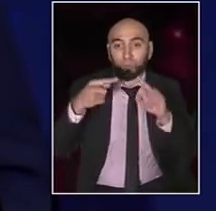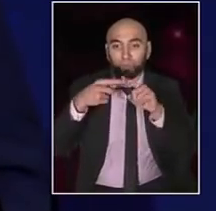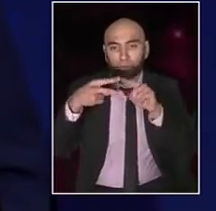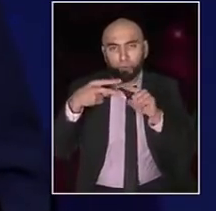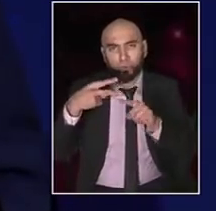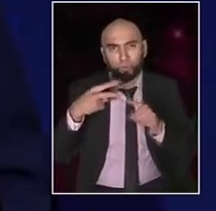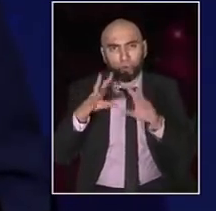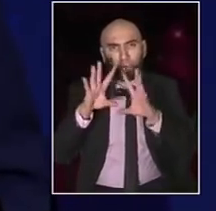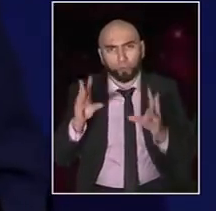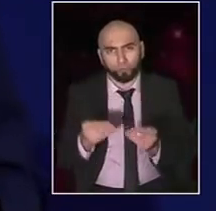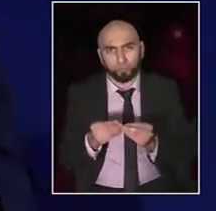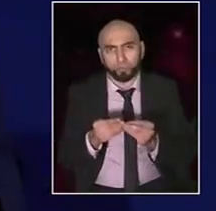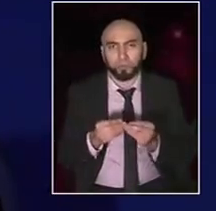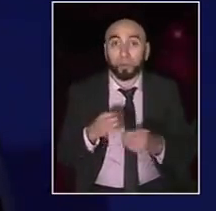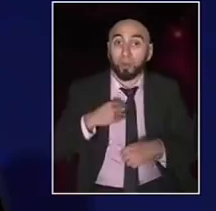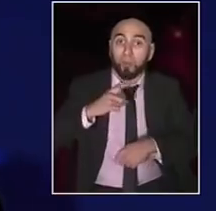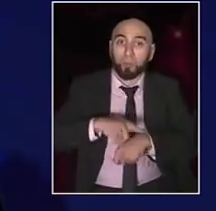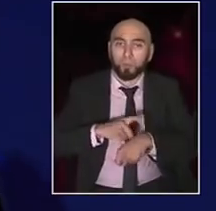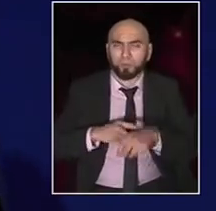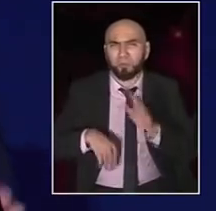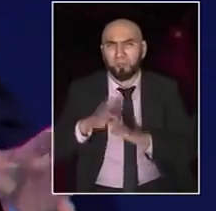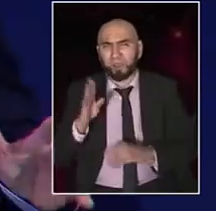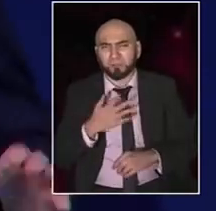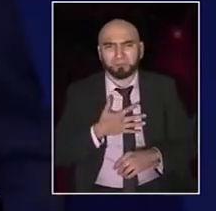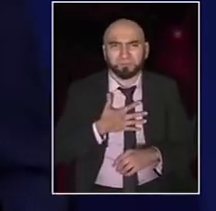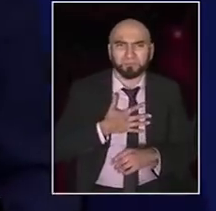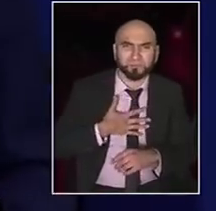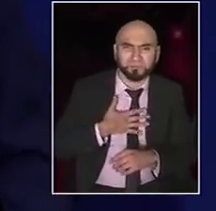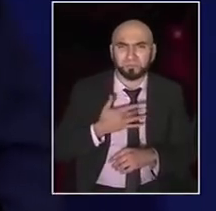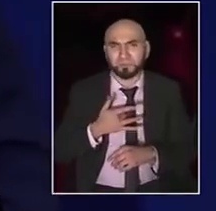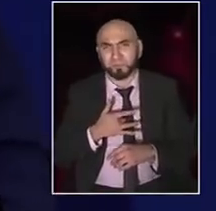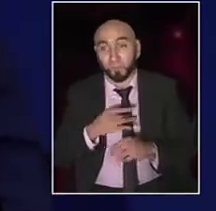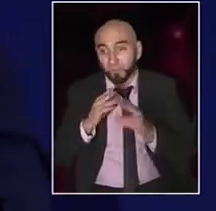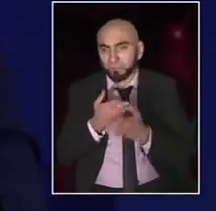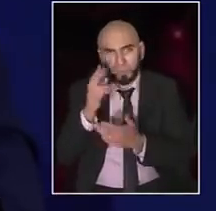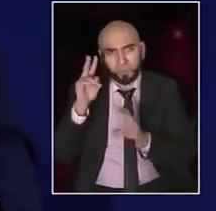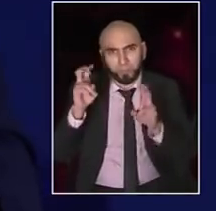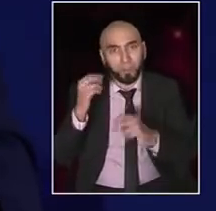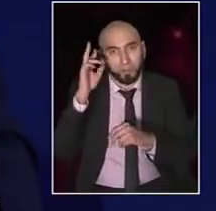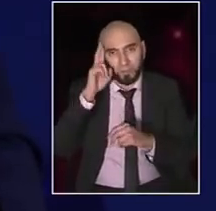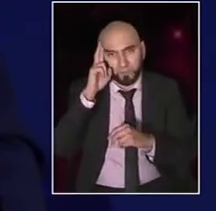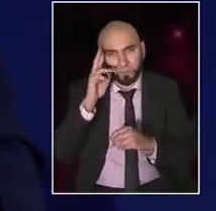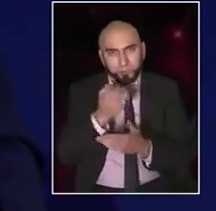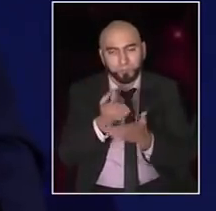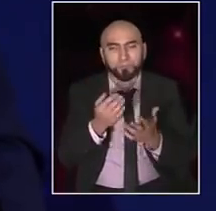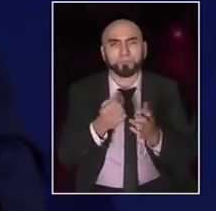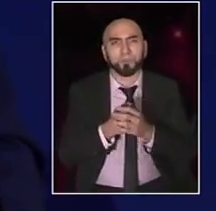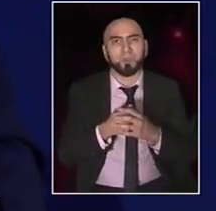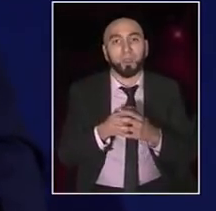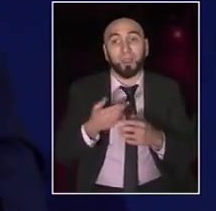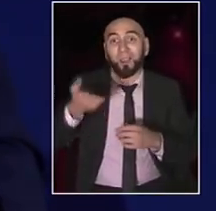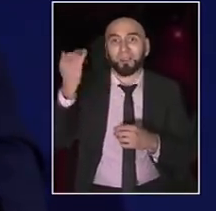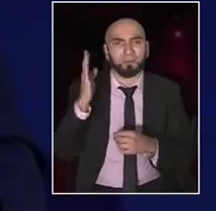tal vez mayor incertidumbre de los seres humanos, es un tema para reflexión, como nunca había existido, yo creo que nunca antes